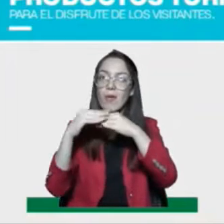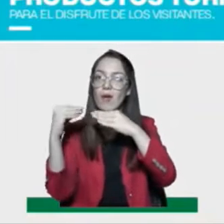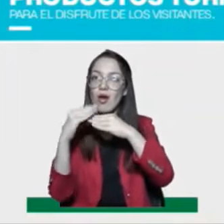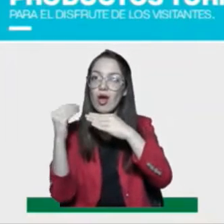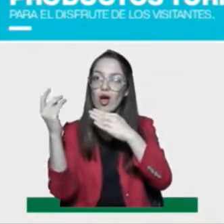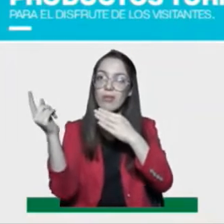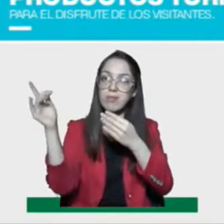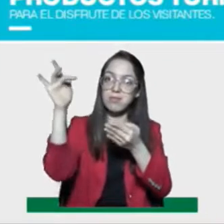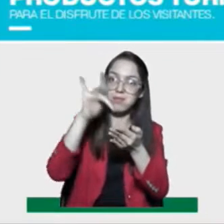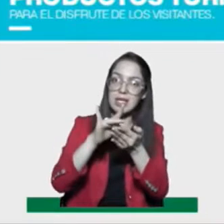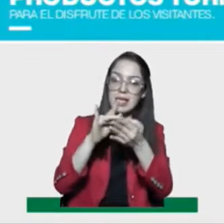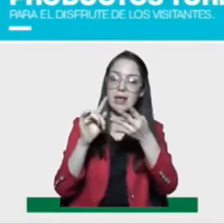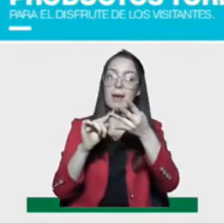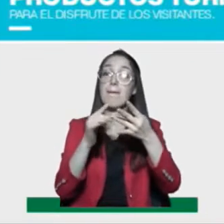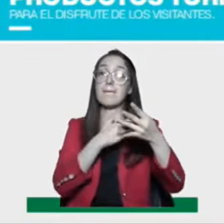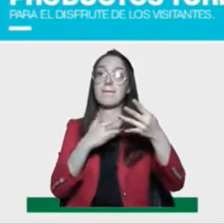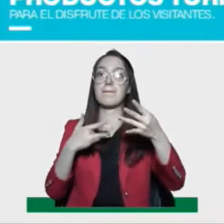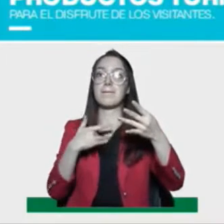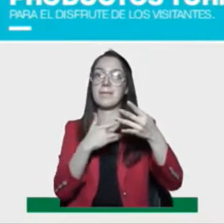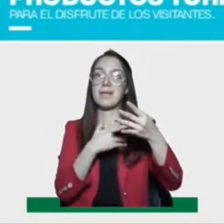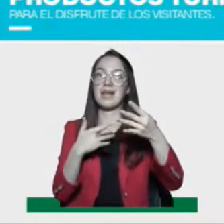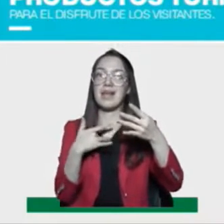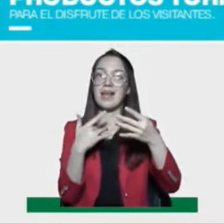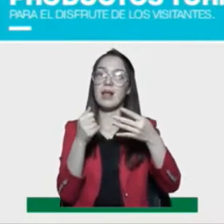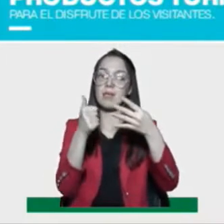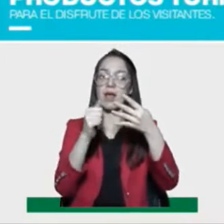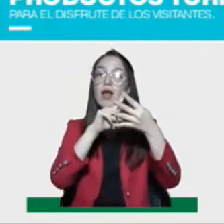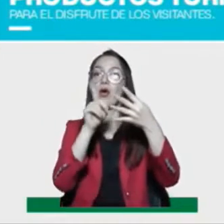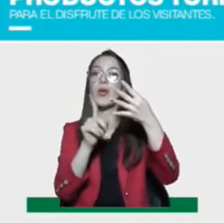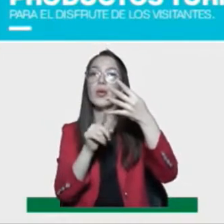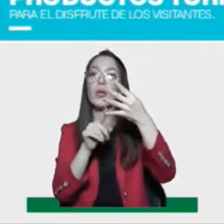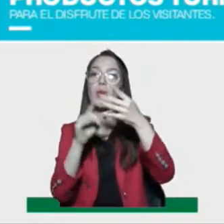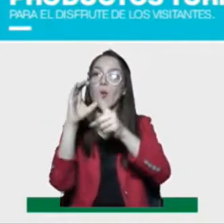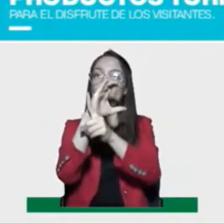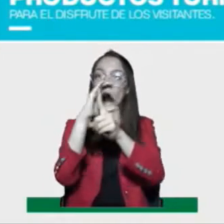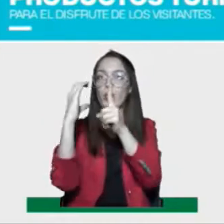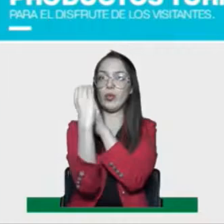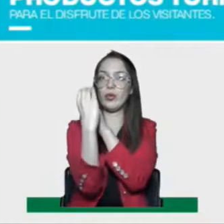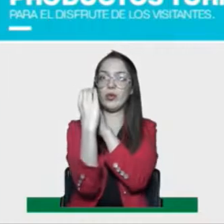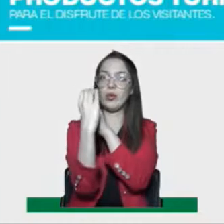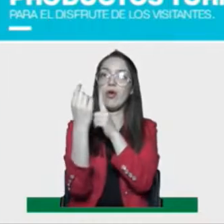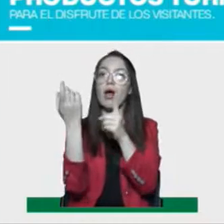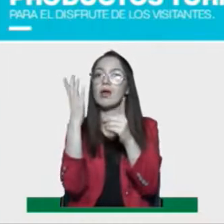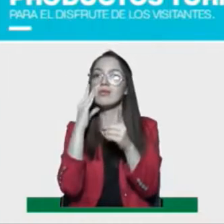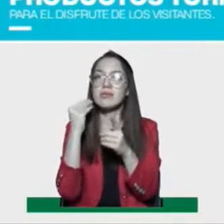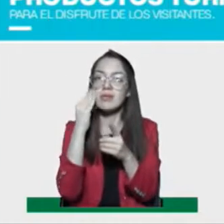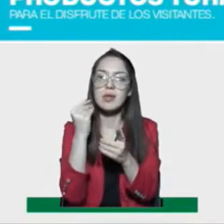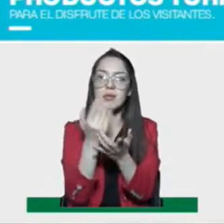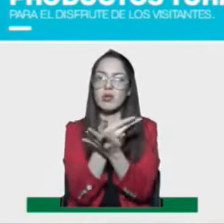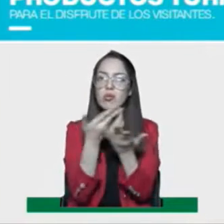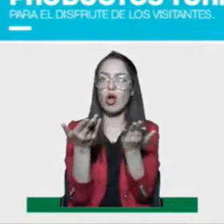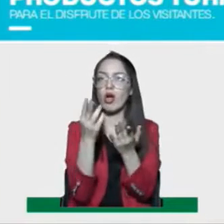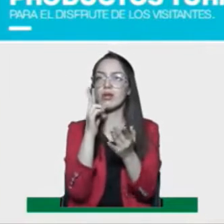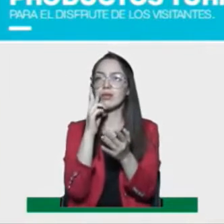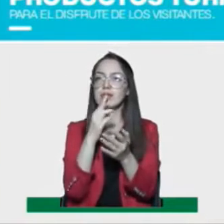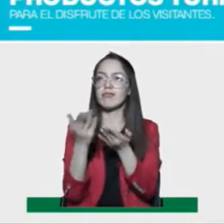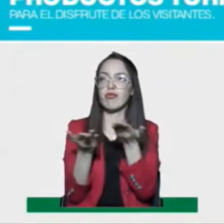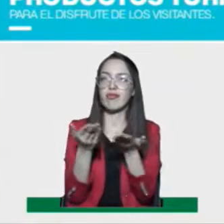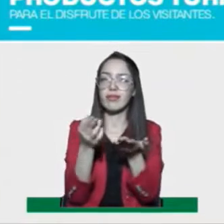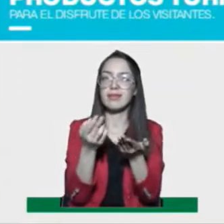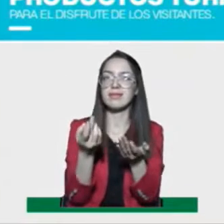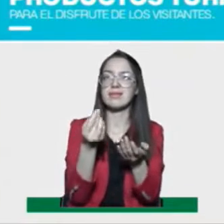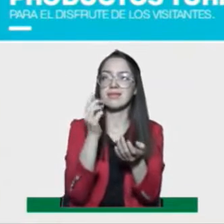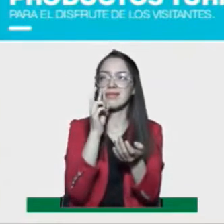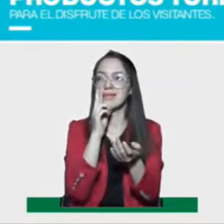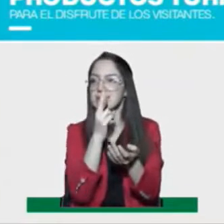de salud y bienestar, y el turismo cultural, dentro de esa agenda de eventos, de experiencias, de ofertas gastronómicas, que además